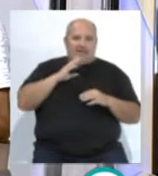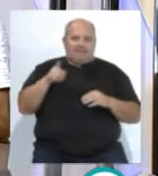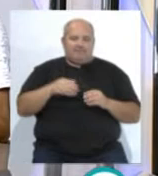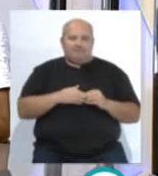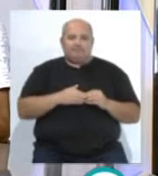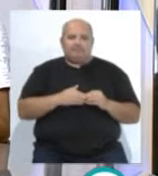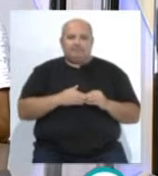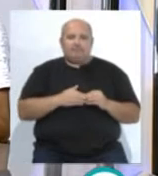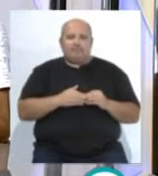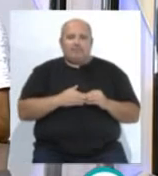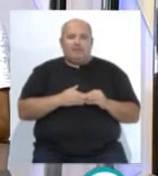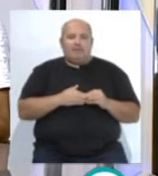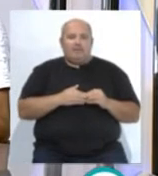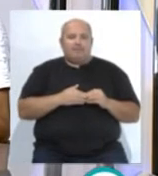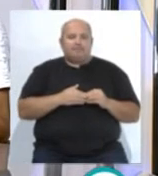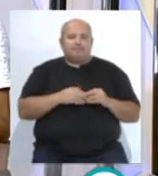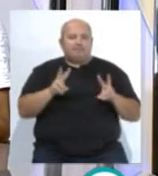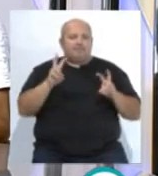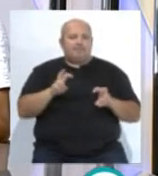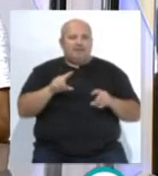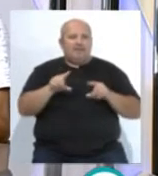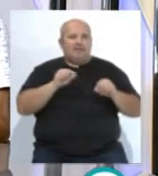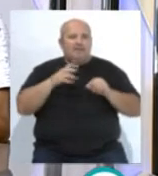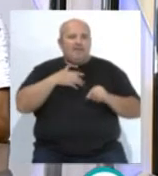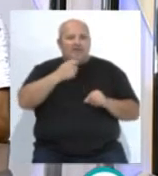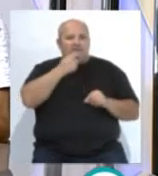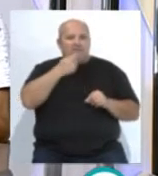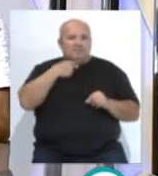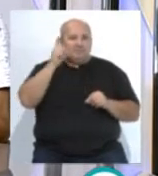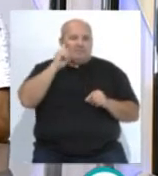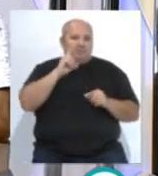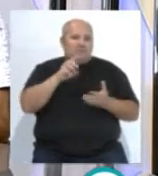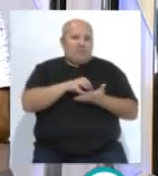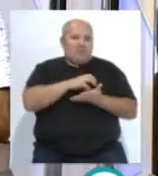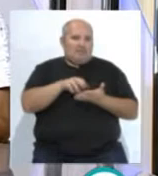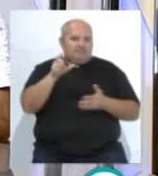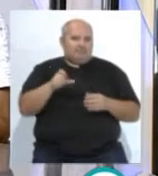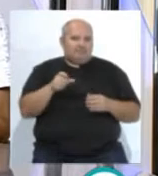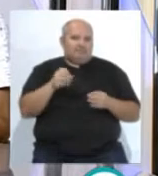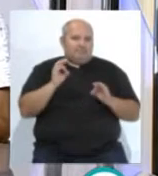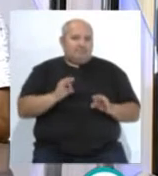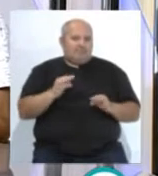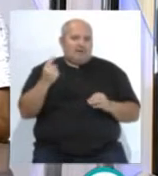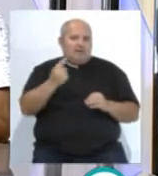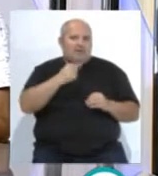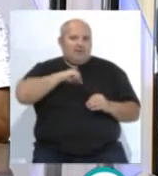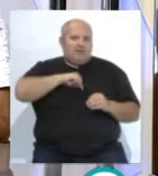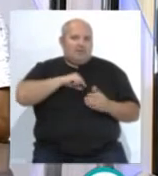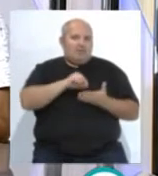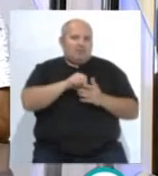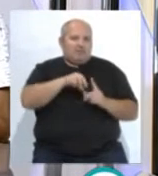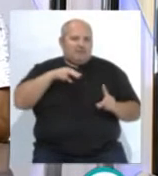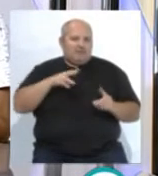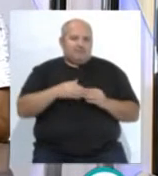el Zaragoza. Bueno, estas decisiones que toman los árbitros, que no se puede dudar de ello, y en fin, entonces cada uno tenemos nuestro punto de